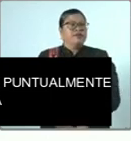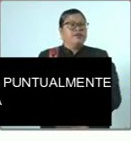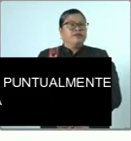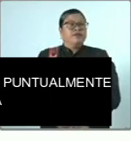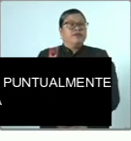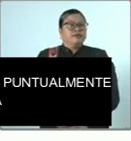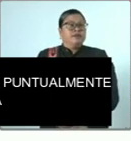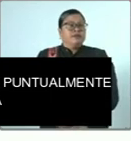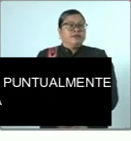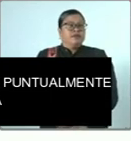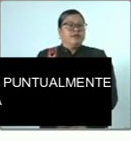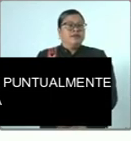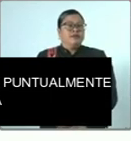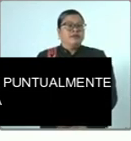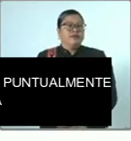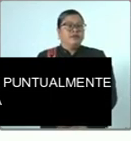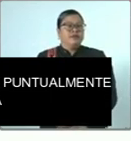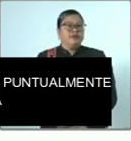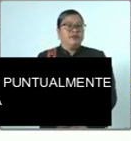¿La que sigue?